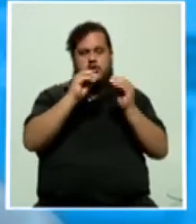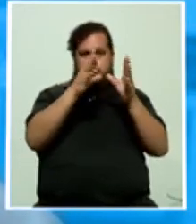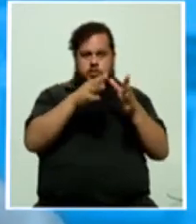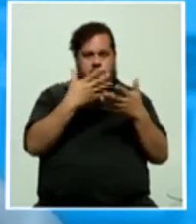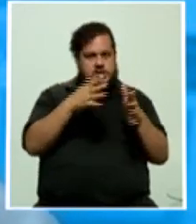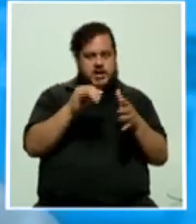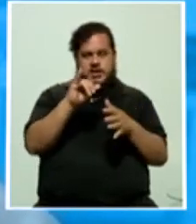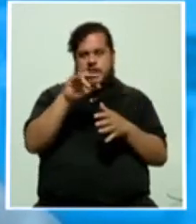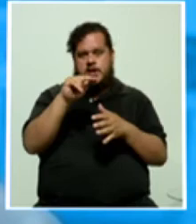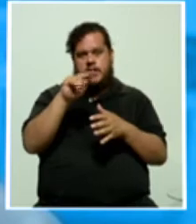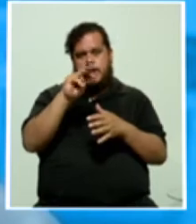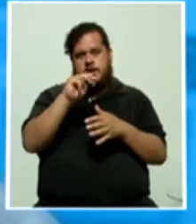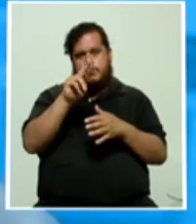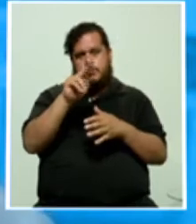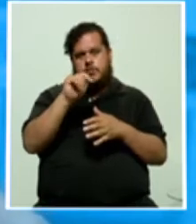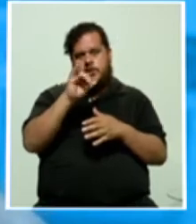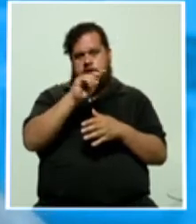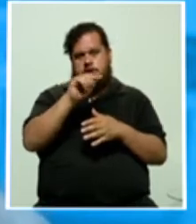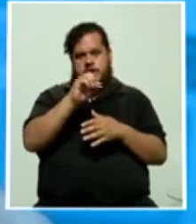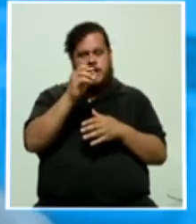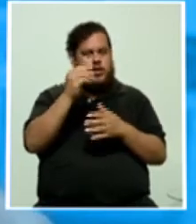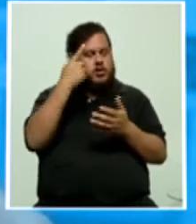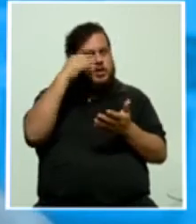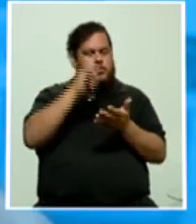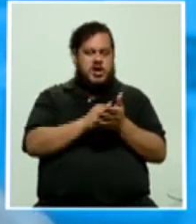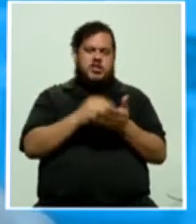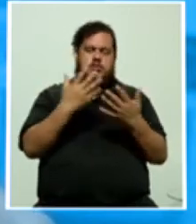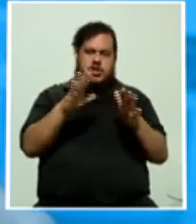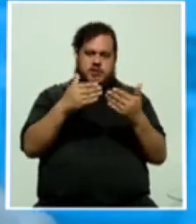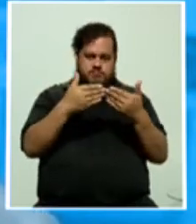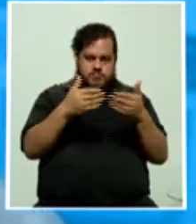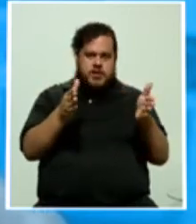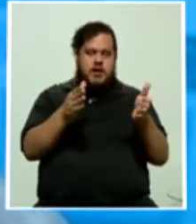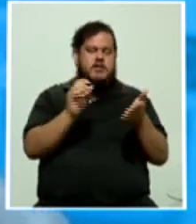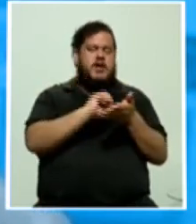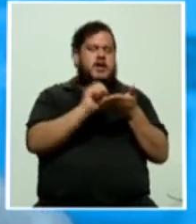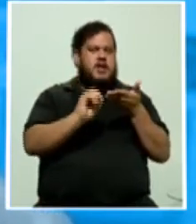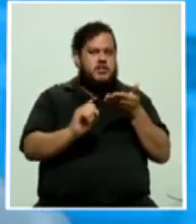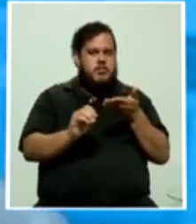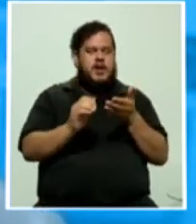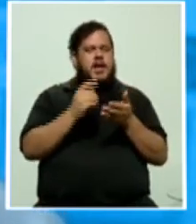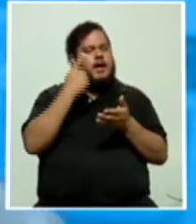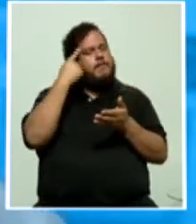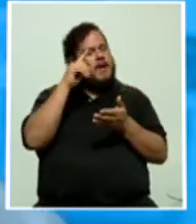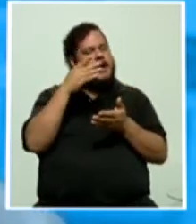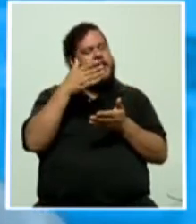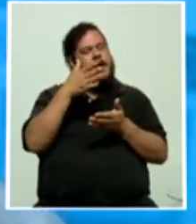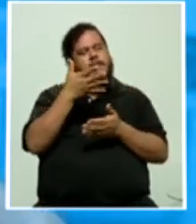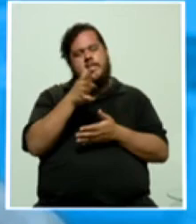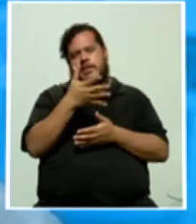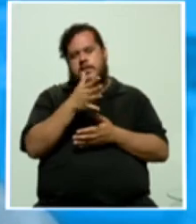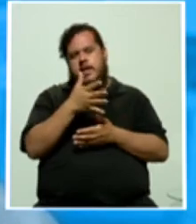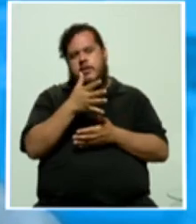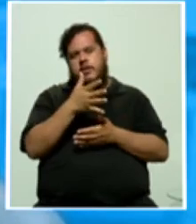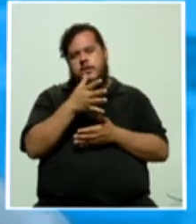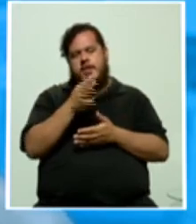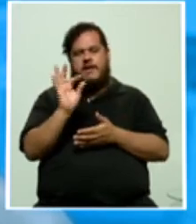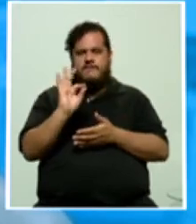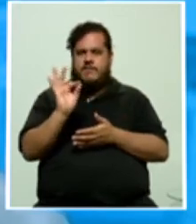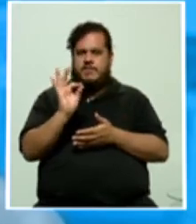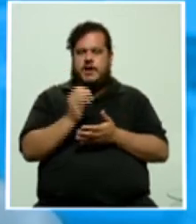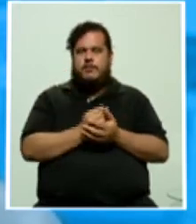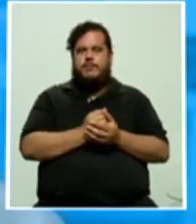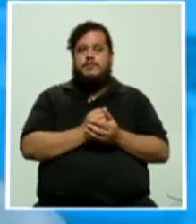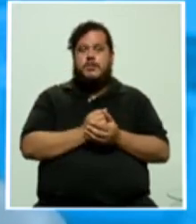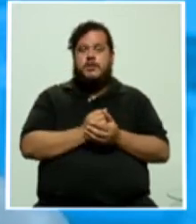de las clases presenciales de forma permanente, podríamos decir, está previsto para mediados del mes de febrero, a